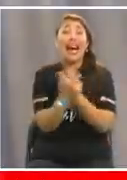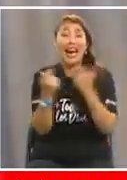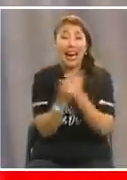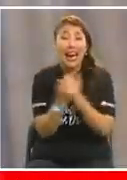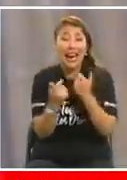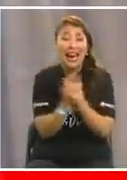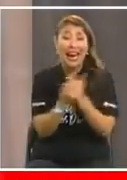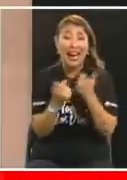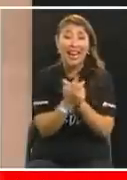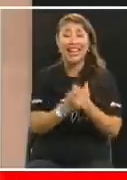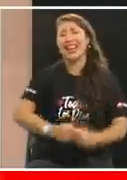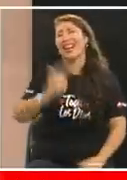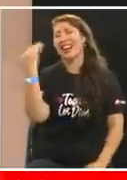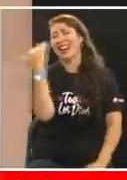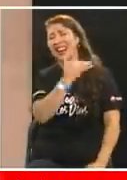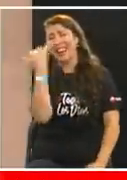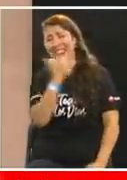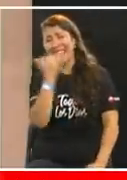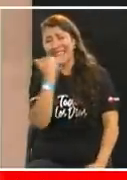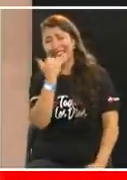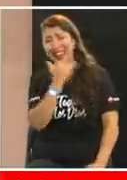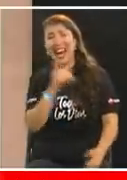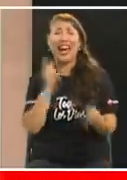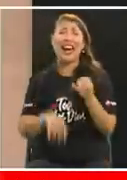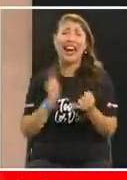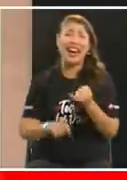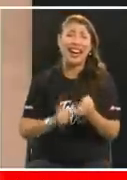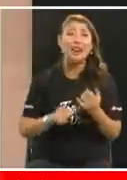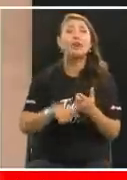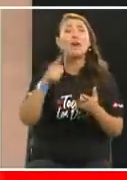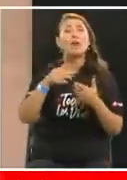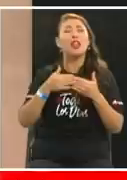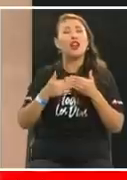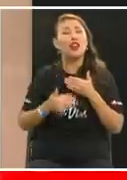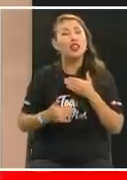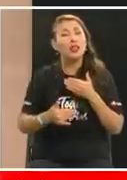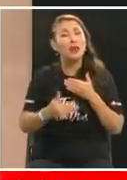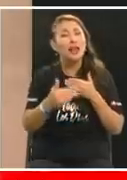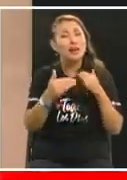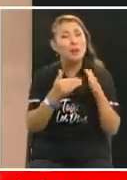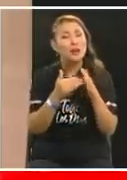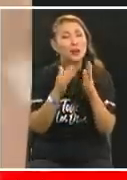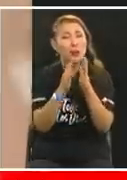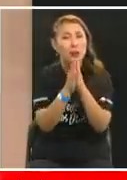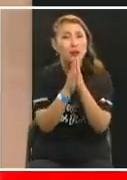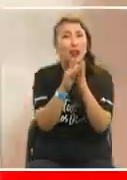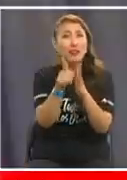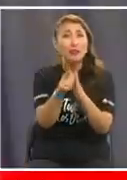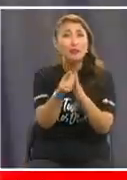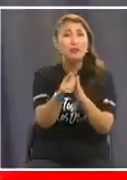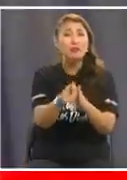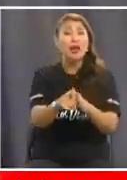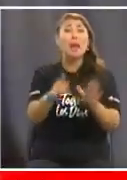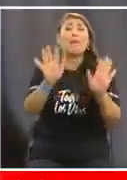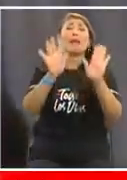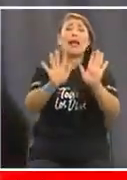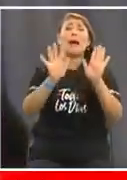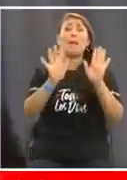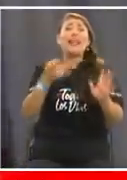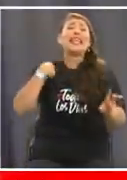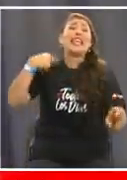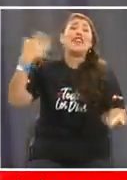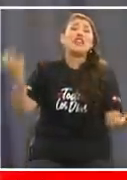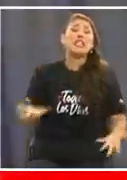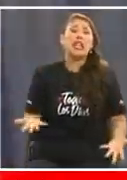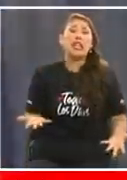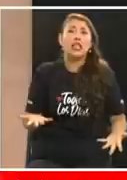A ver, ¿puedes un poquito más, Pancho? ¿Puedes prolongar el momento, Pancho, por favor? Espérate, pero ¿qué tengo que poner